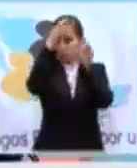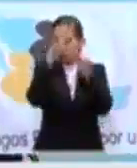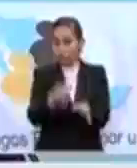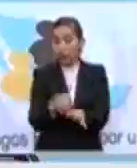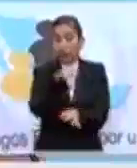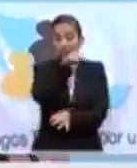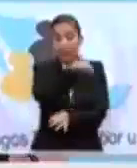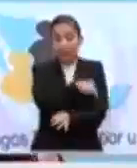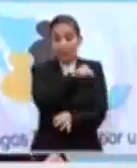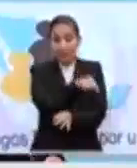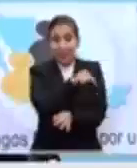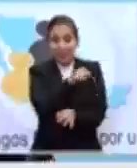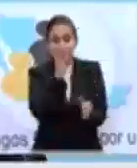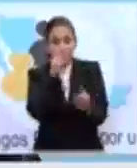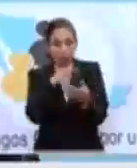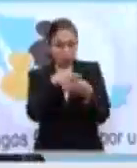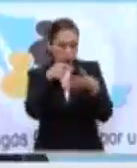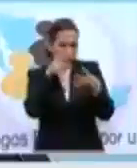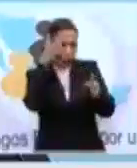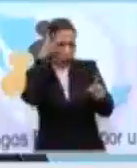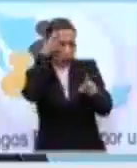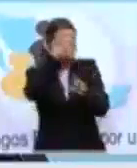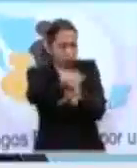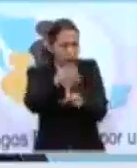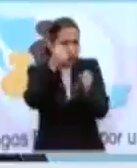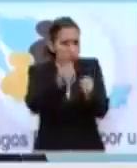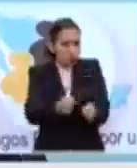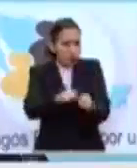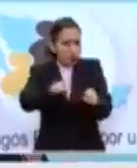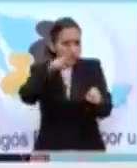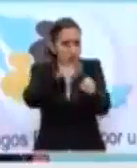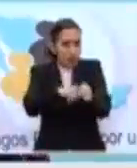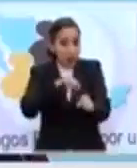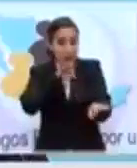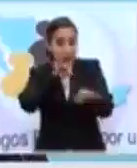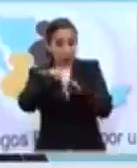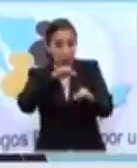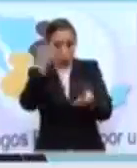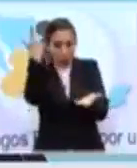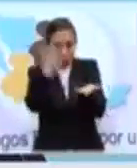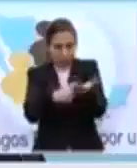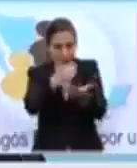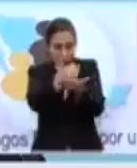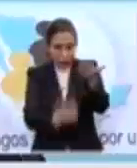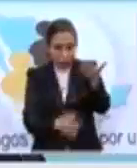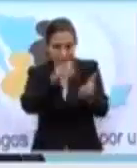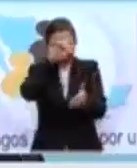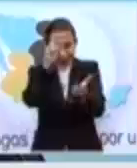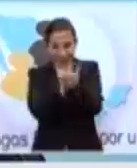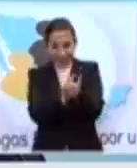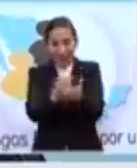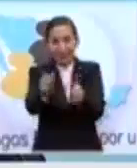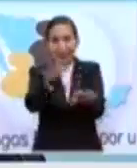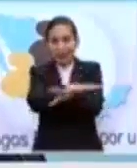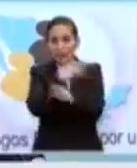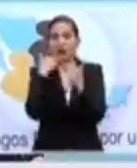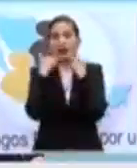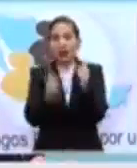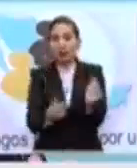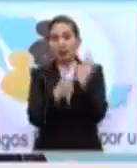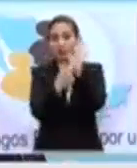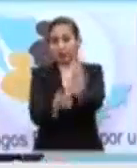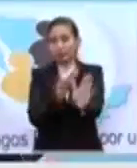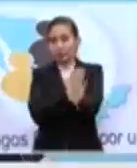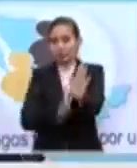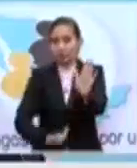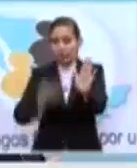El cuadro de los desafíos laborales y de la seguridad social implícitos en la iniciativa de reforma fiscal presentada por Peña